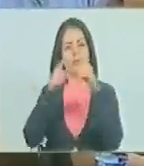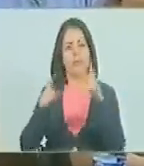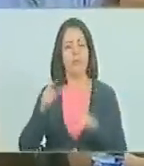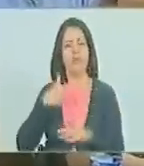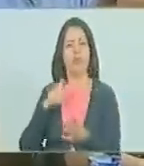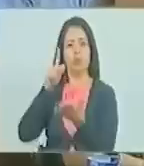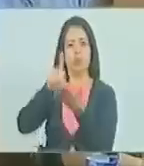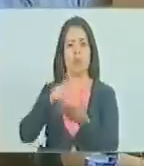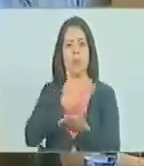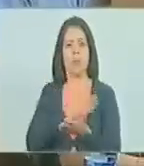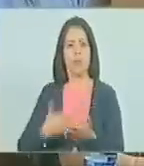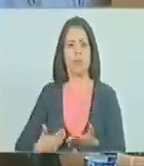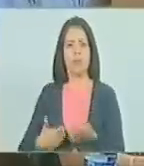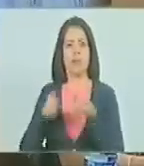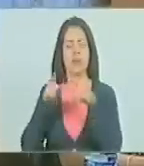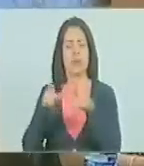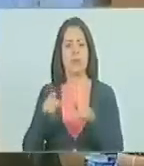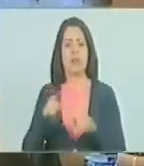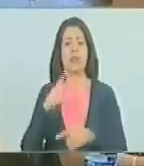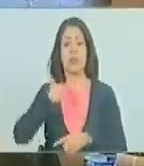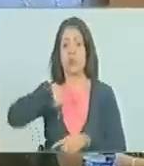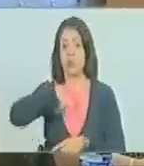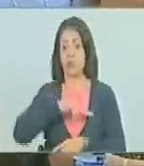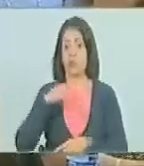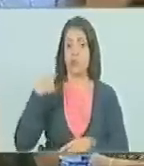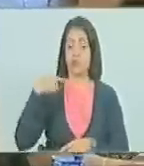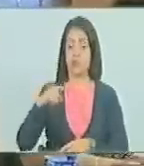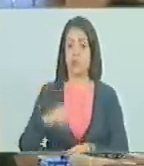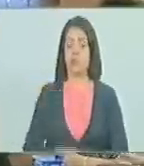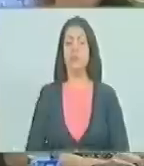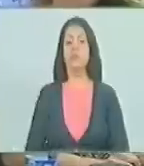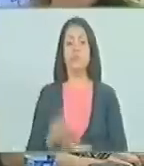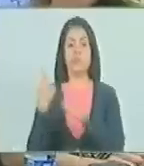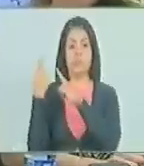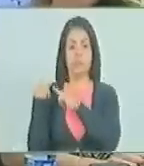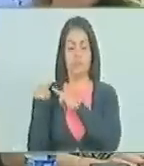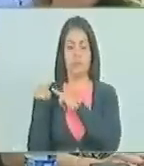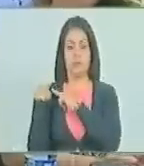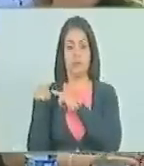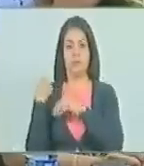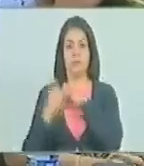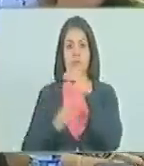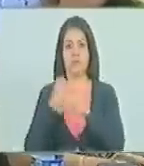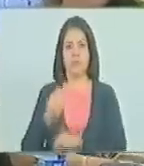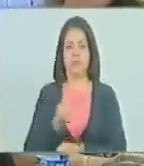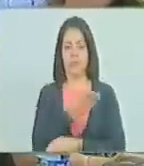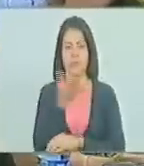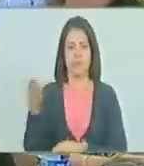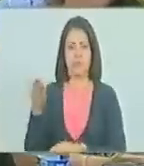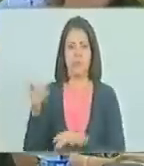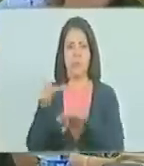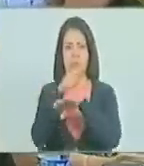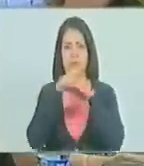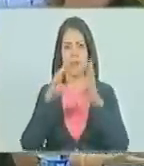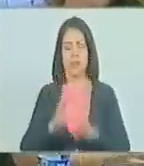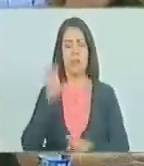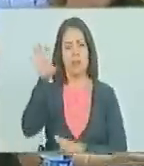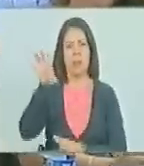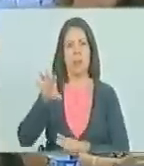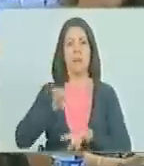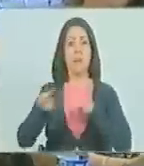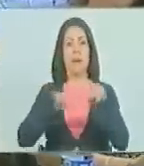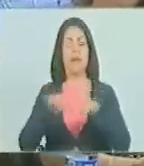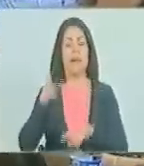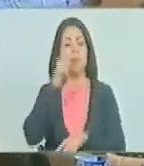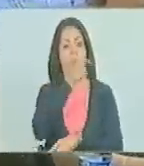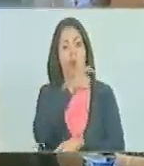su candidato presidencial. Y nosotros tenemos que ser responsables, tanto ustedes que gobiernan el país por mandato